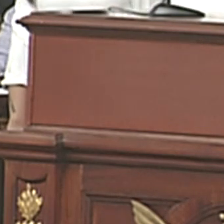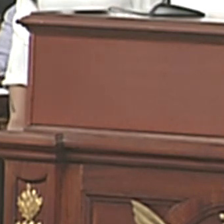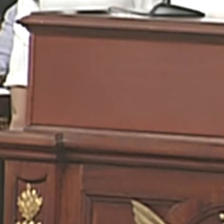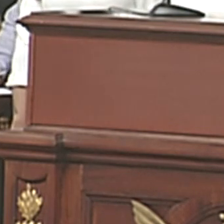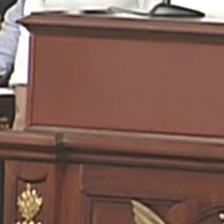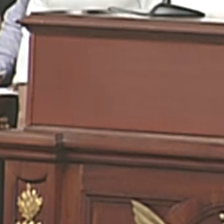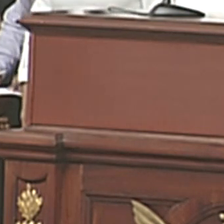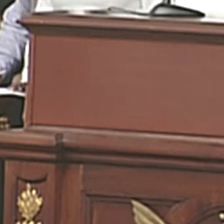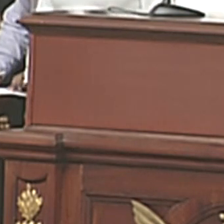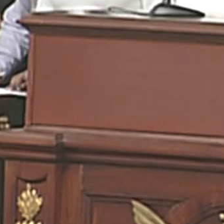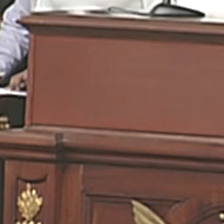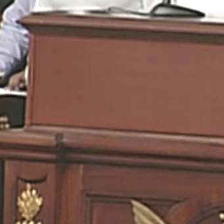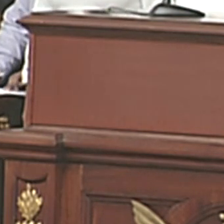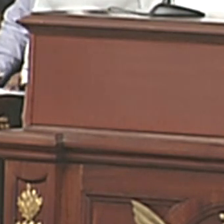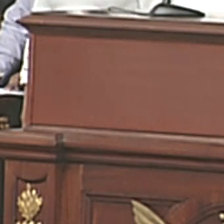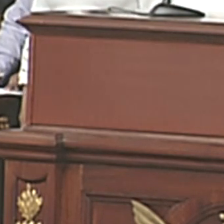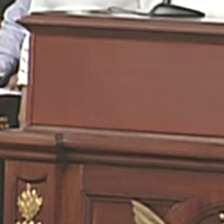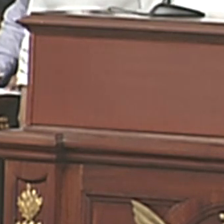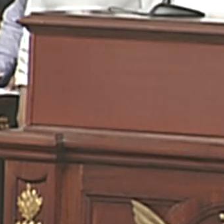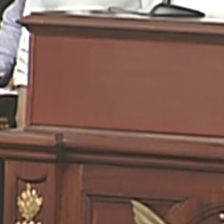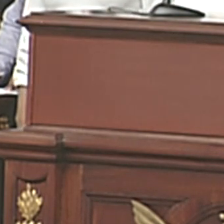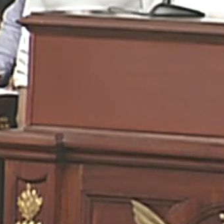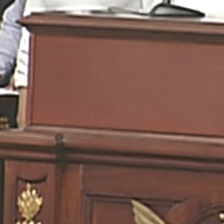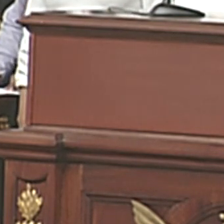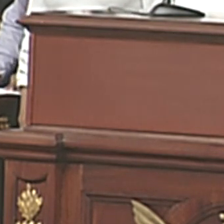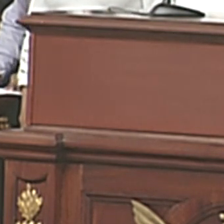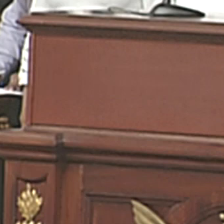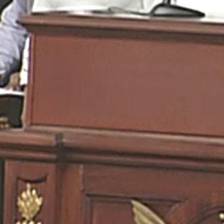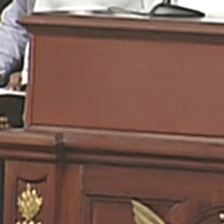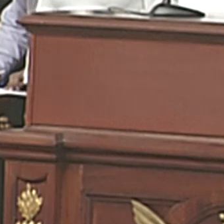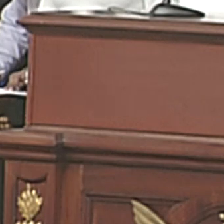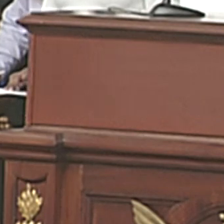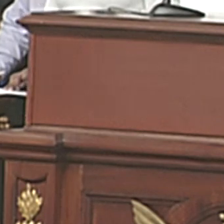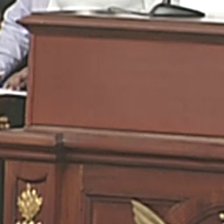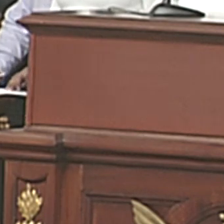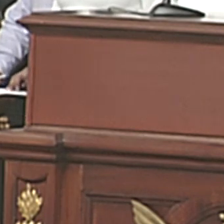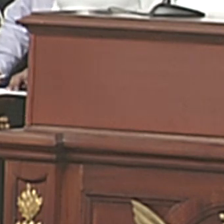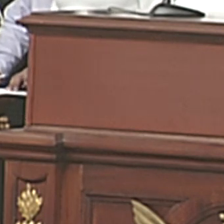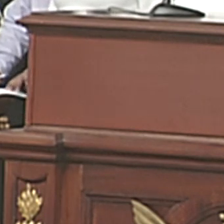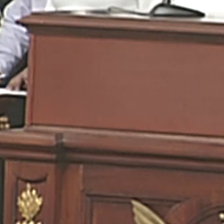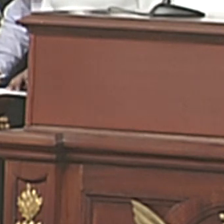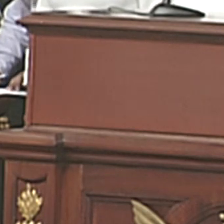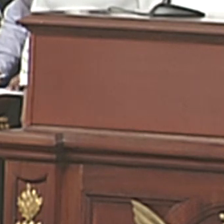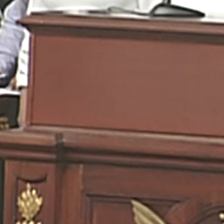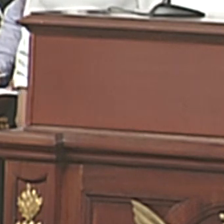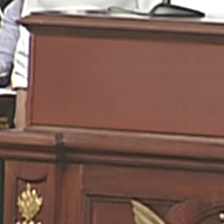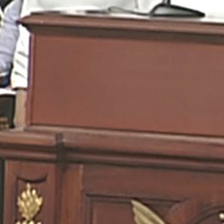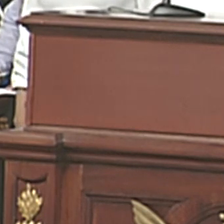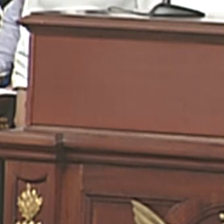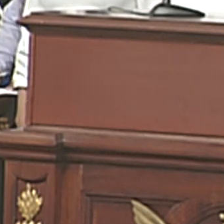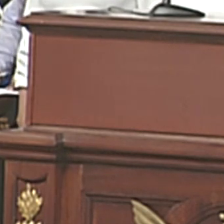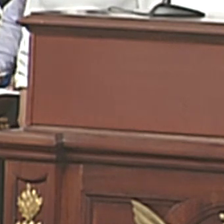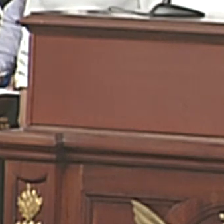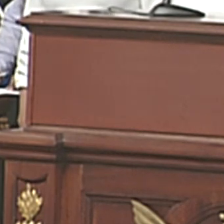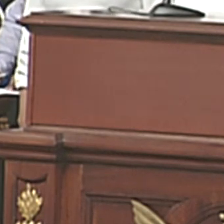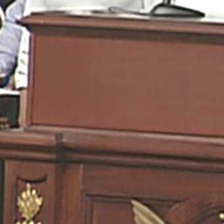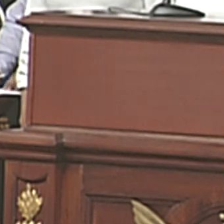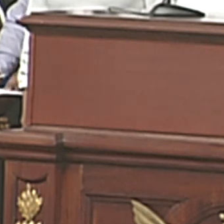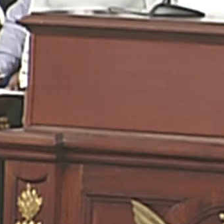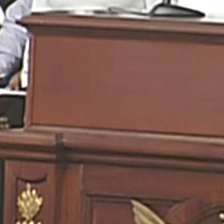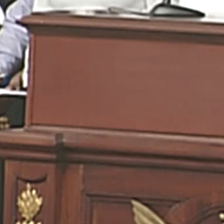Partido Revolucionario Institucional. Diputado Héctor Barrera Marmolejo, integrante del Grupo Parlamentario del Partido Acción